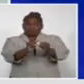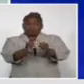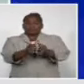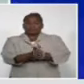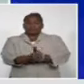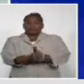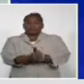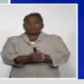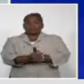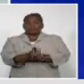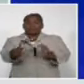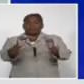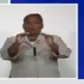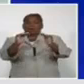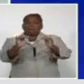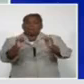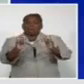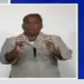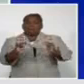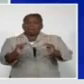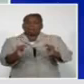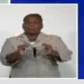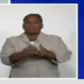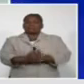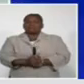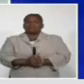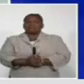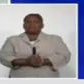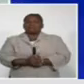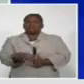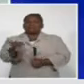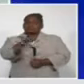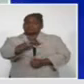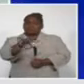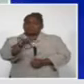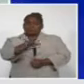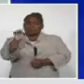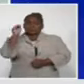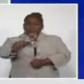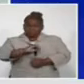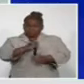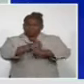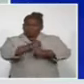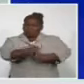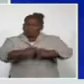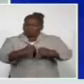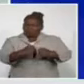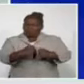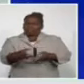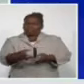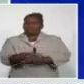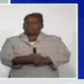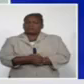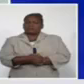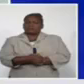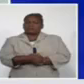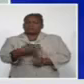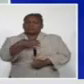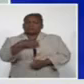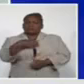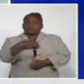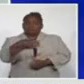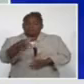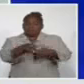Va disminuyendo, de todas formas, también se conoce y trabajan para ello, que ha tenido un incremento de